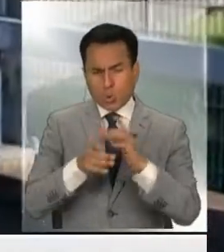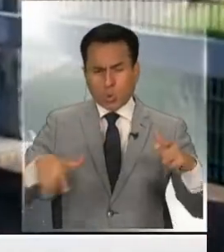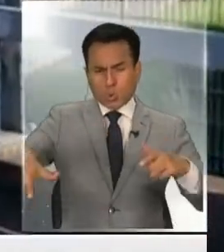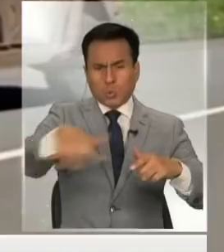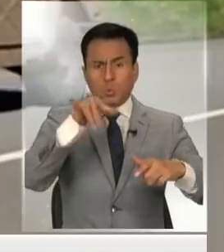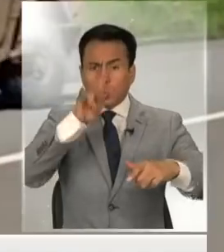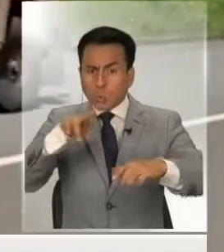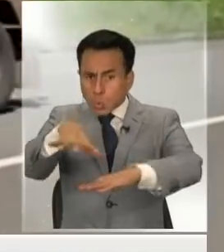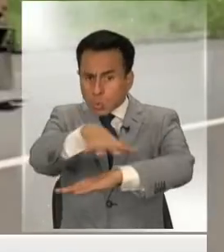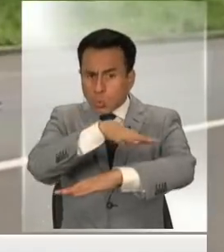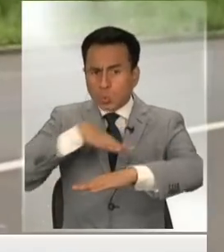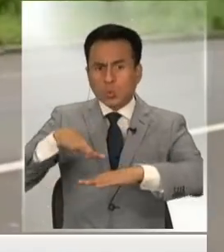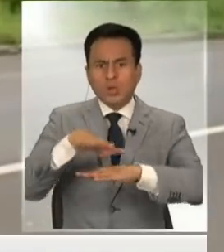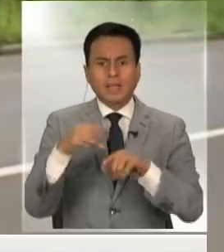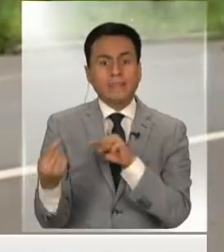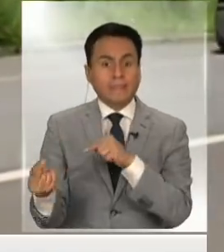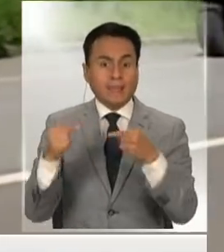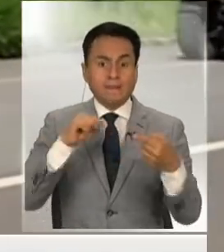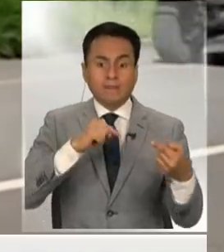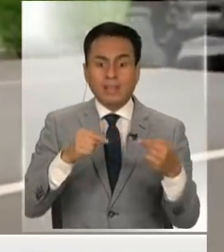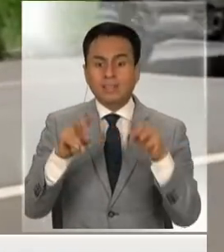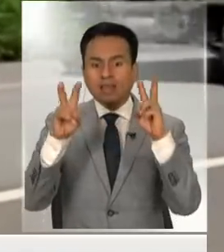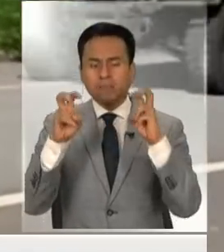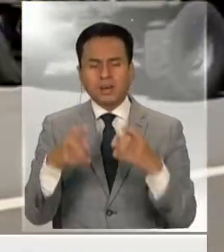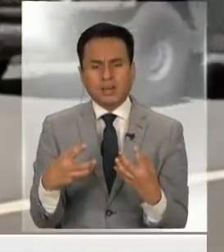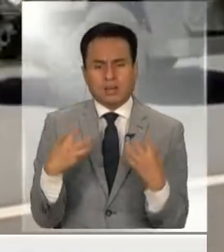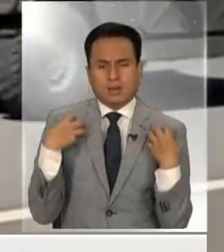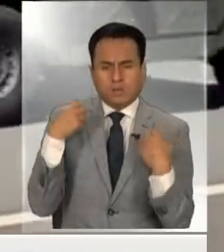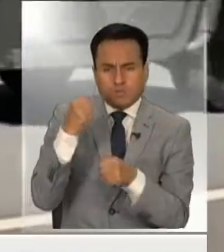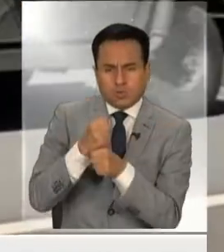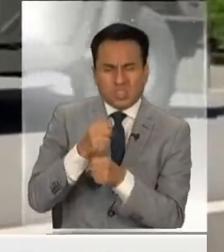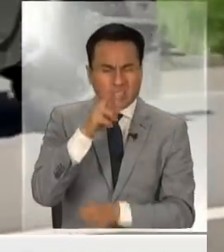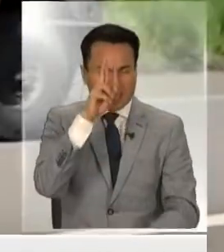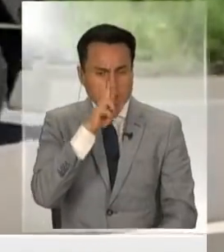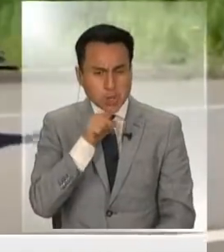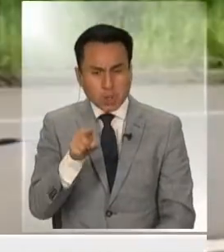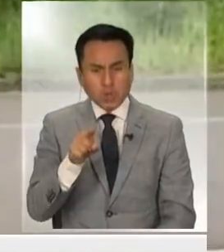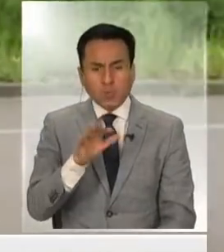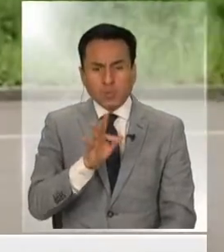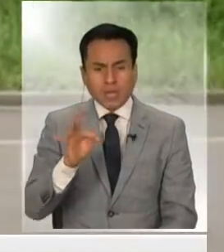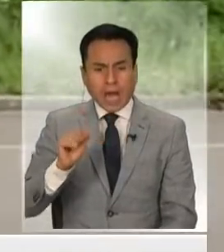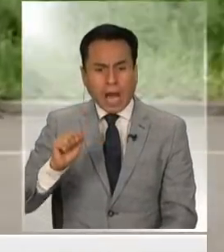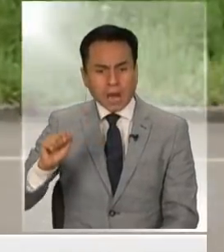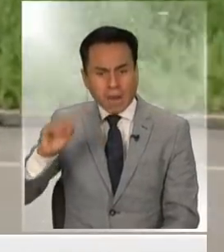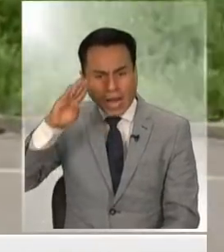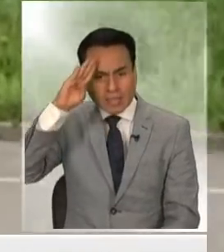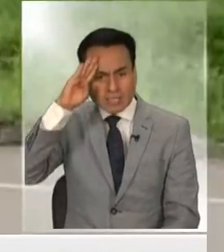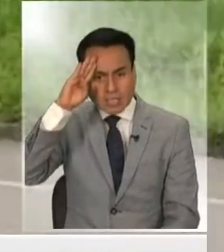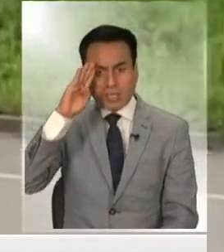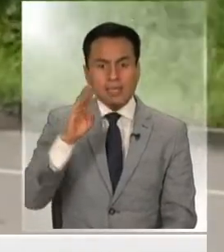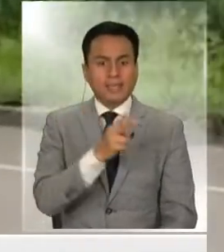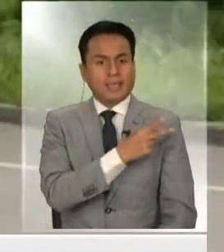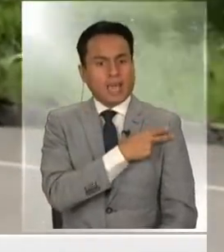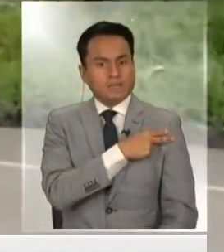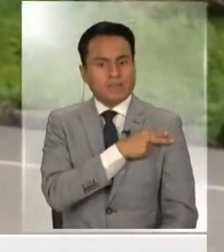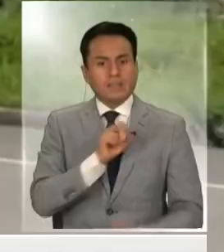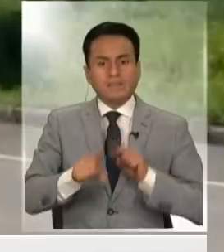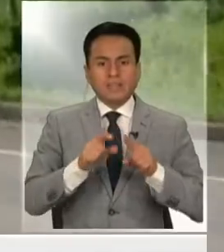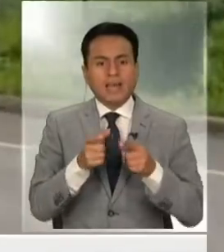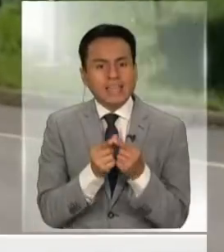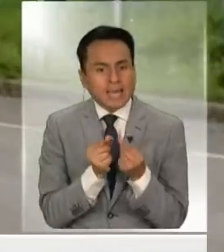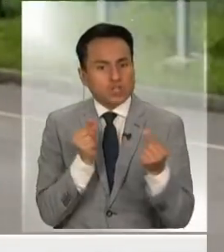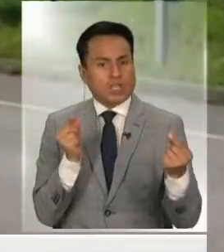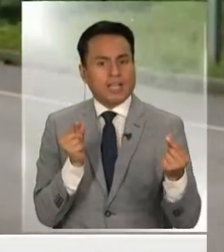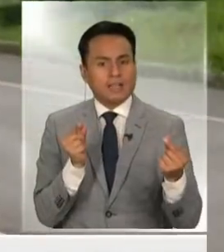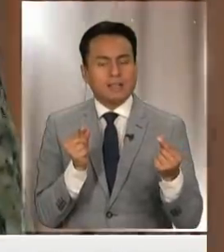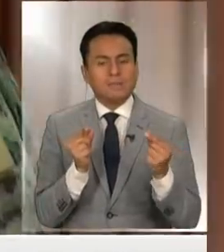Sur, que ha generado debate sobre las funciones y el rol de las Fuerzas Armadas, fue el propio jefe de la Defensa Nacional